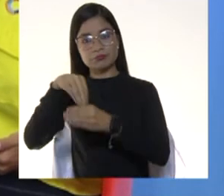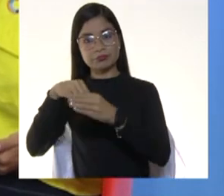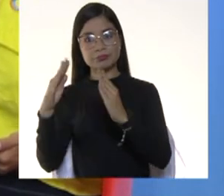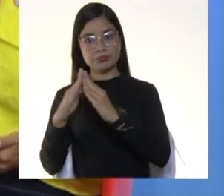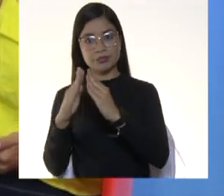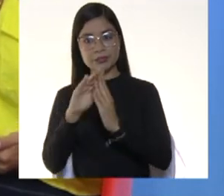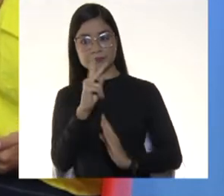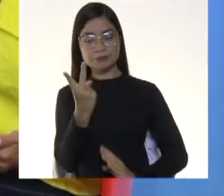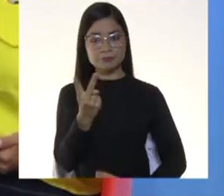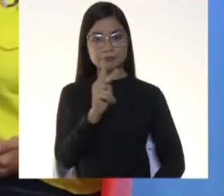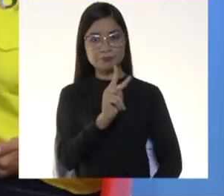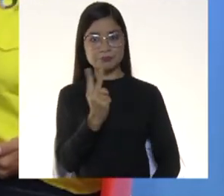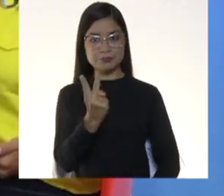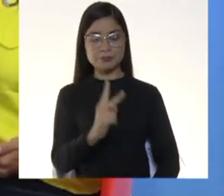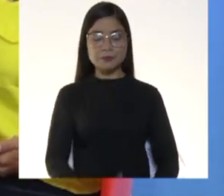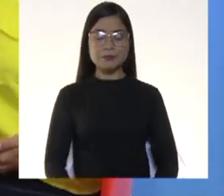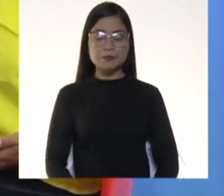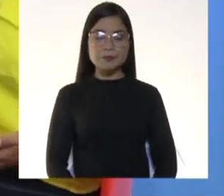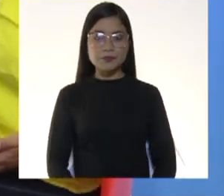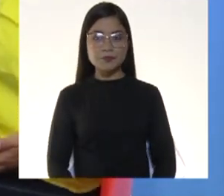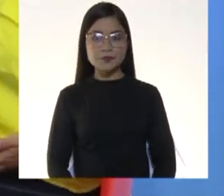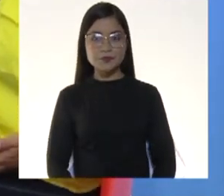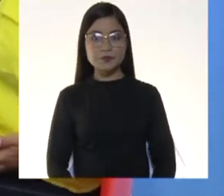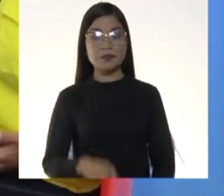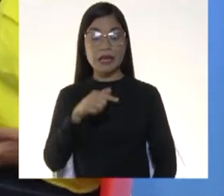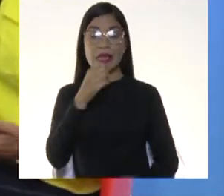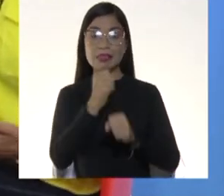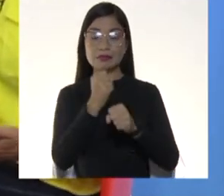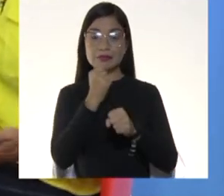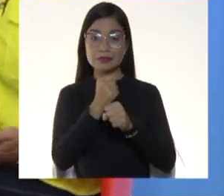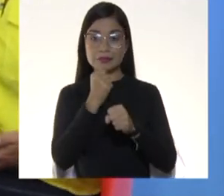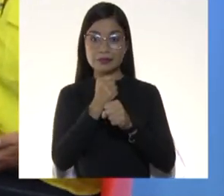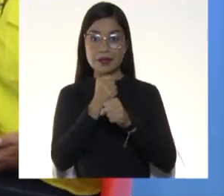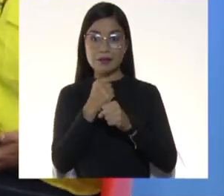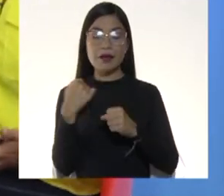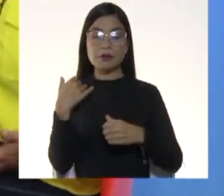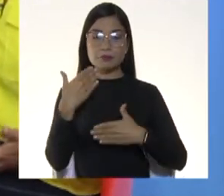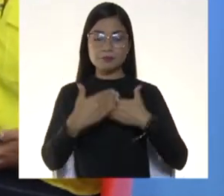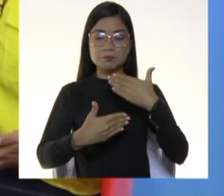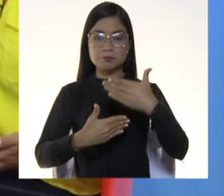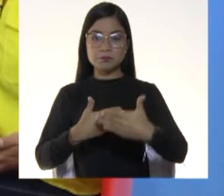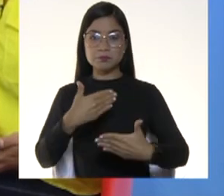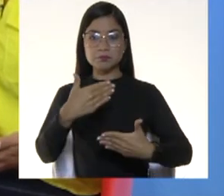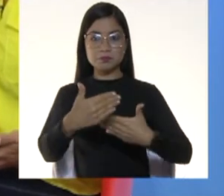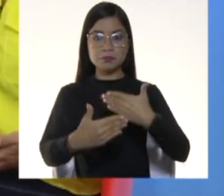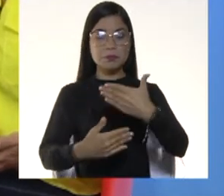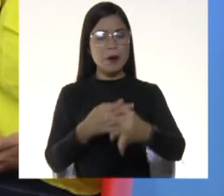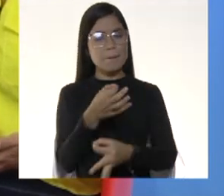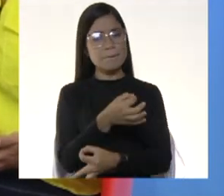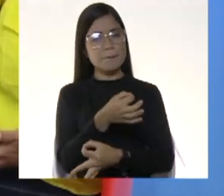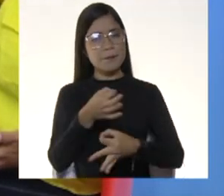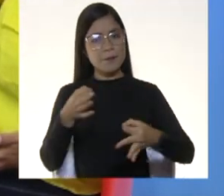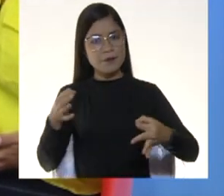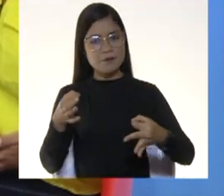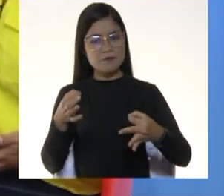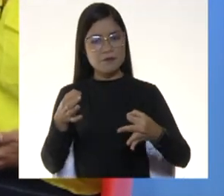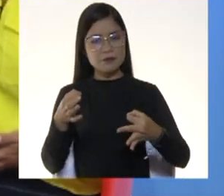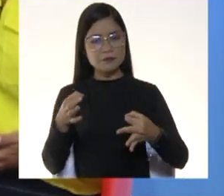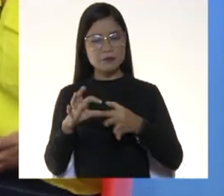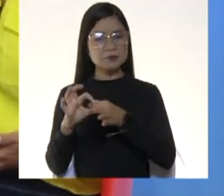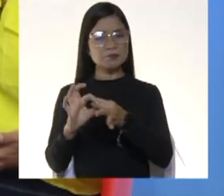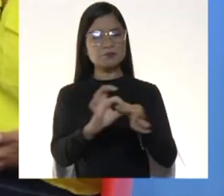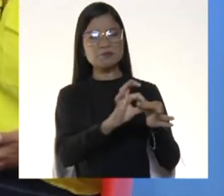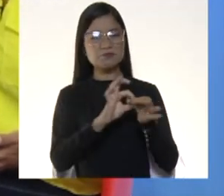educación a distancia. Esta labor que se lleva a cabo a través del trabajo perfecto de la tríada